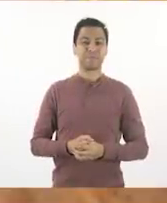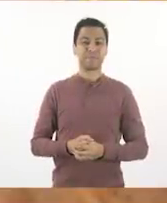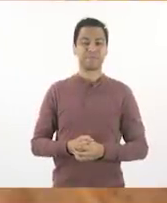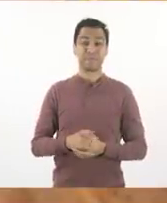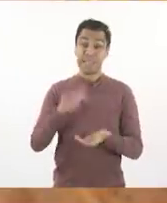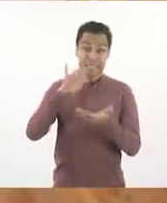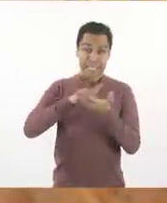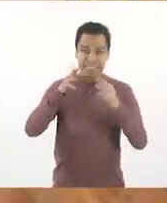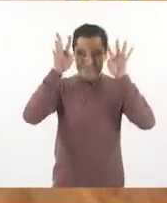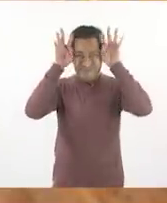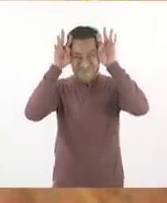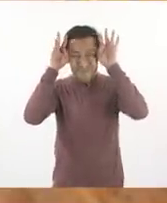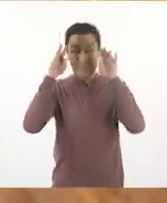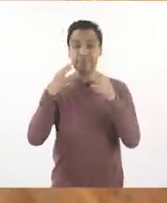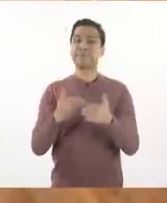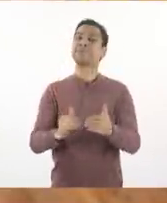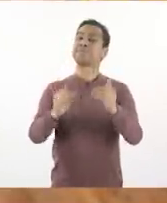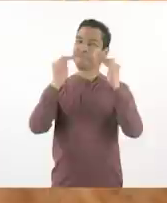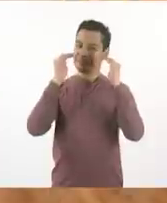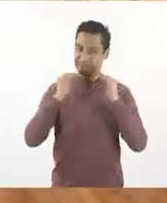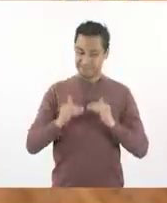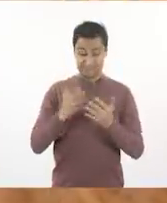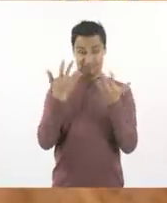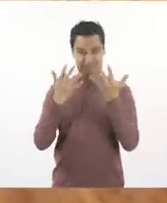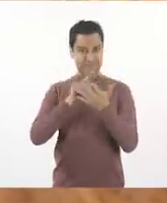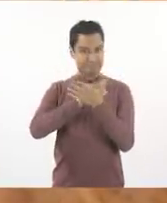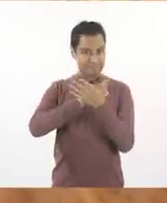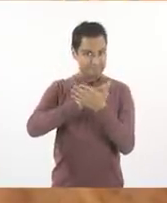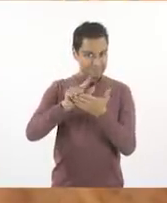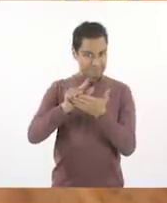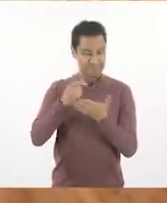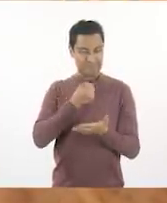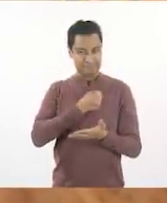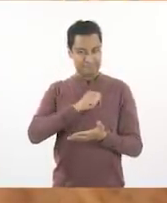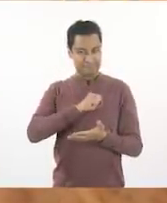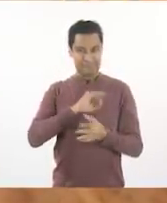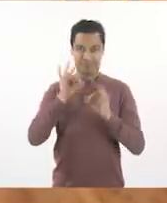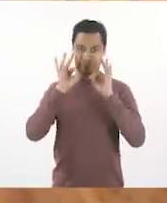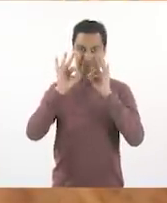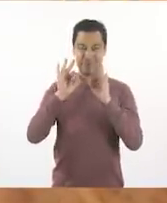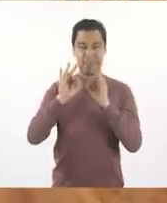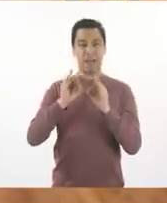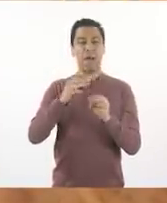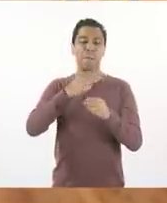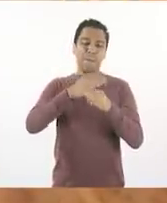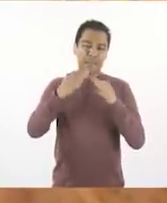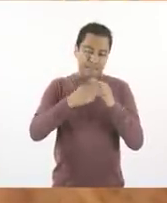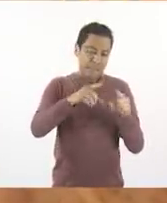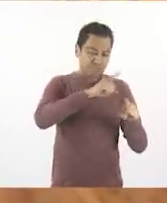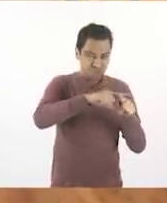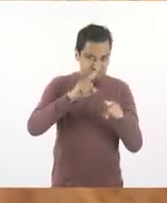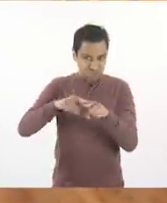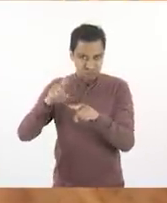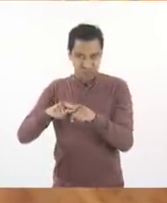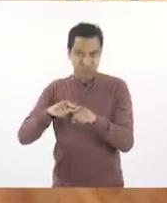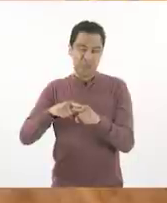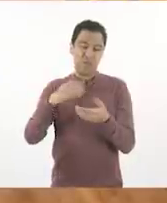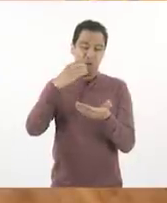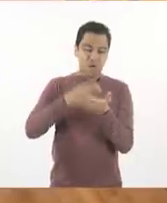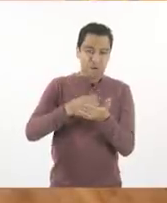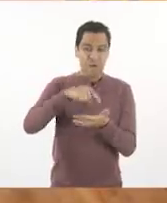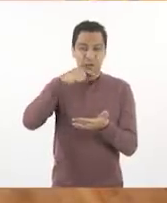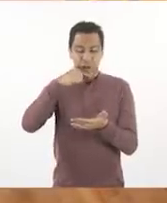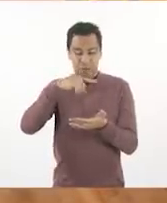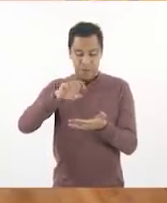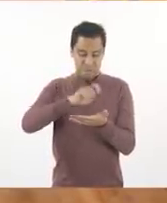Gracias, Ajolisto. Ahora sí, con las manos muy desinfectadas y bien limpias, podemos tomar nuestros materiales para comenzar con el tema del día